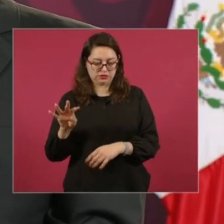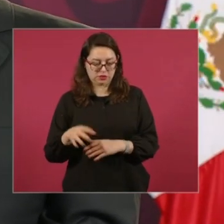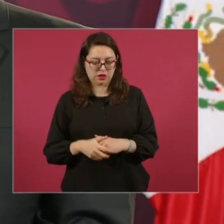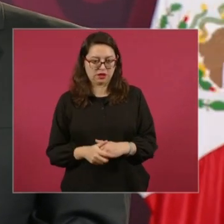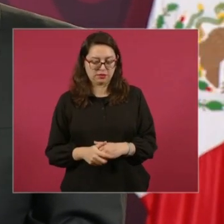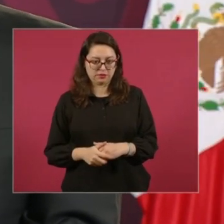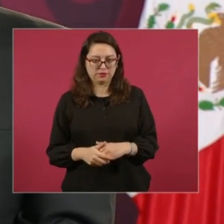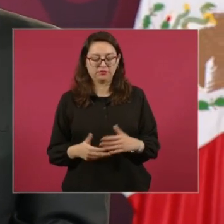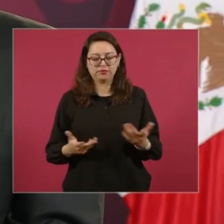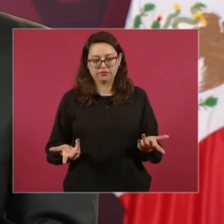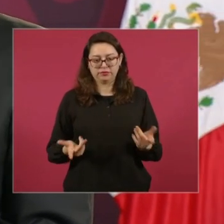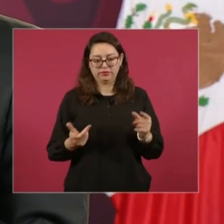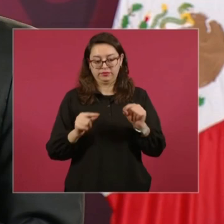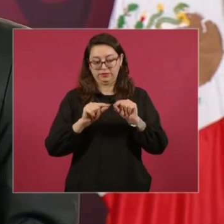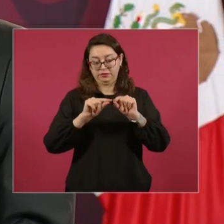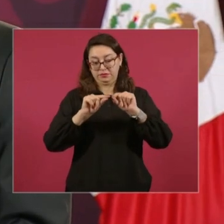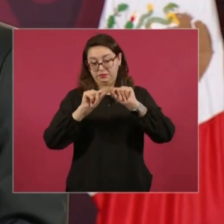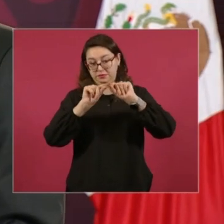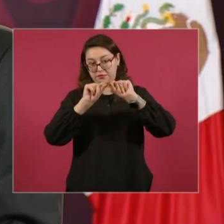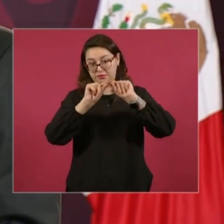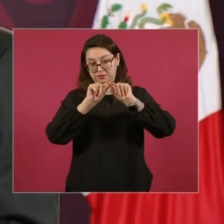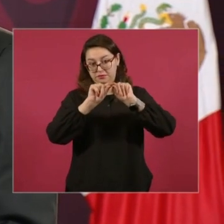después de la intervención